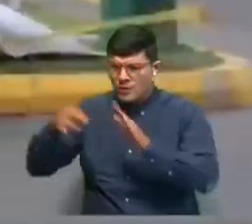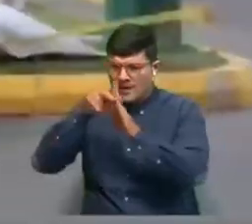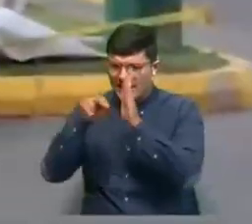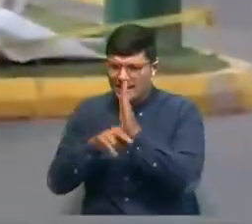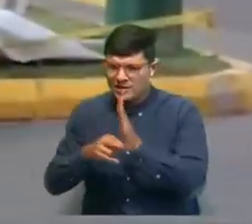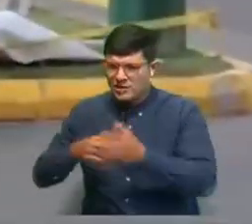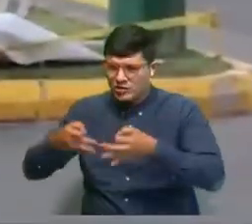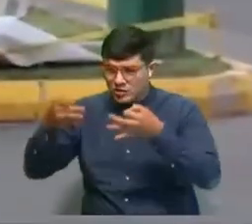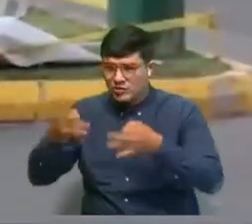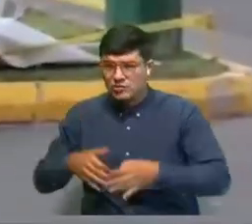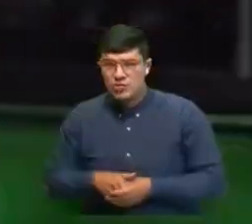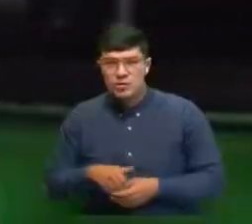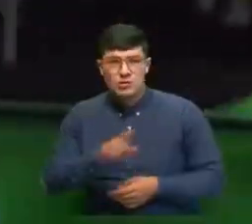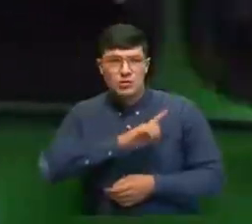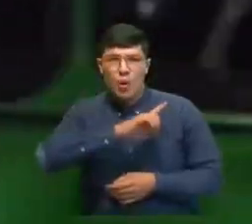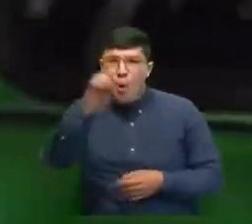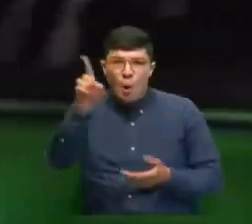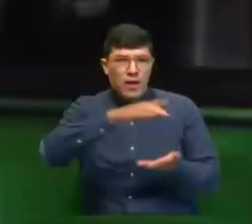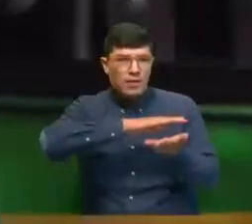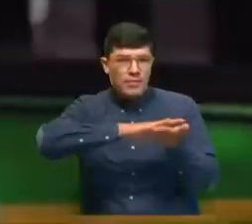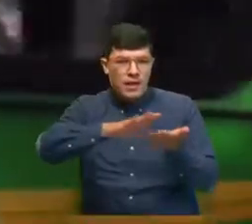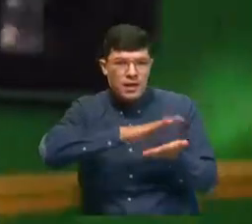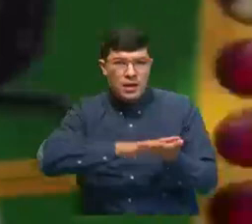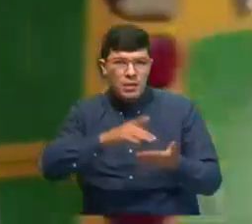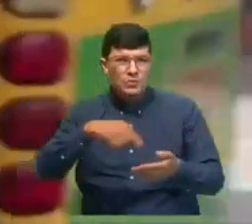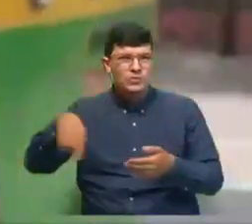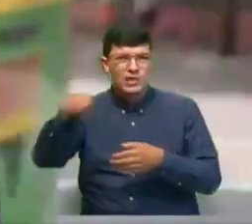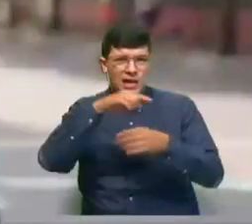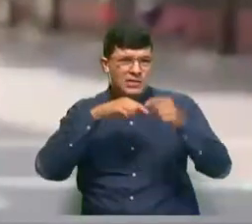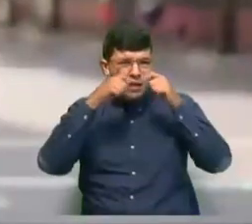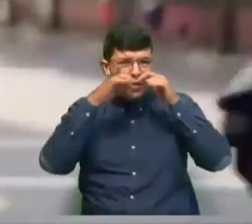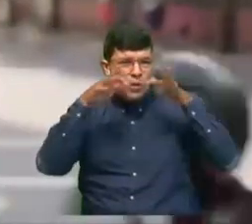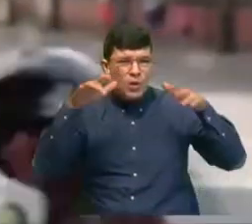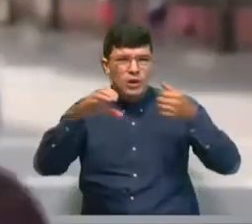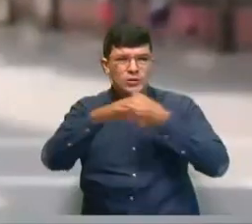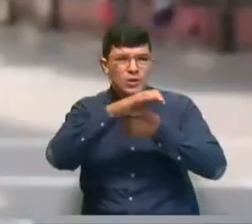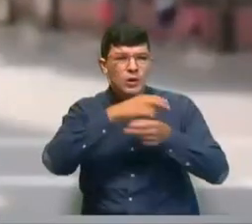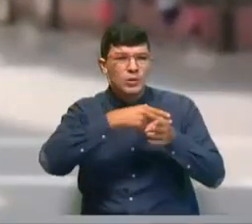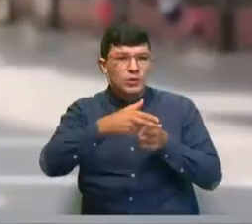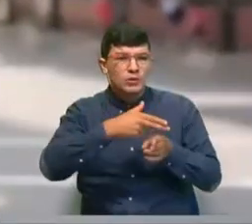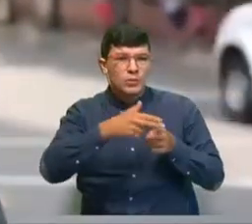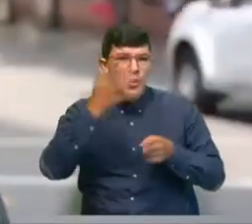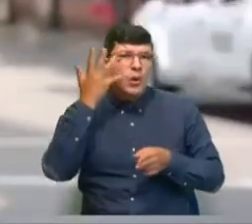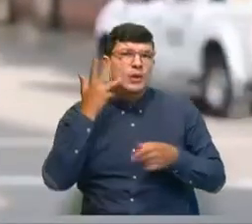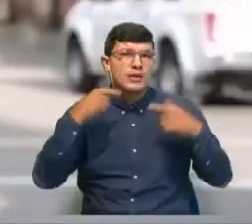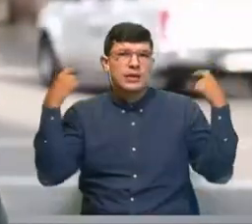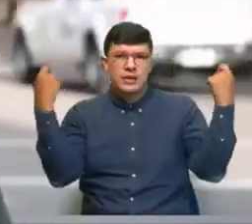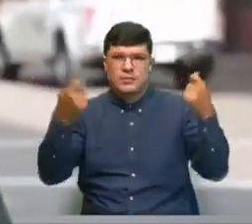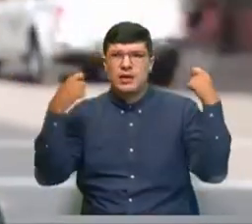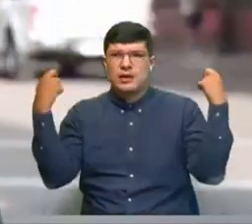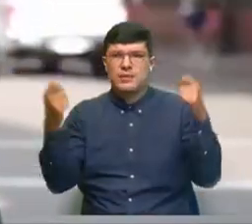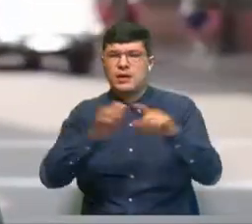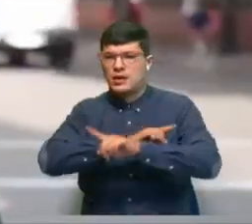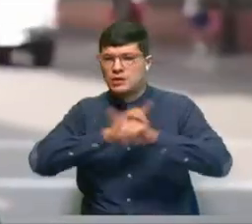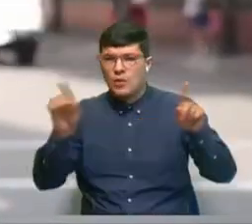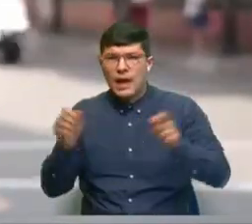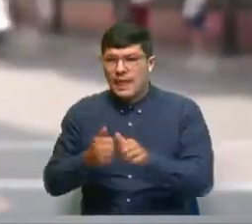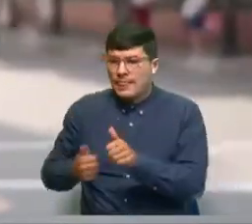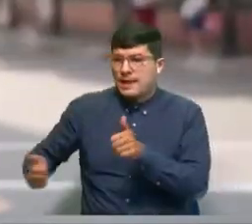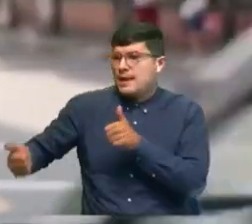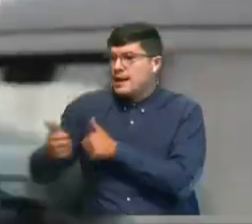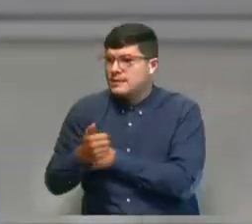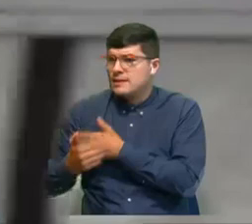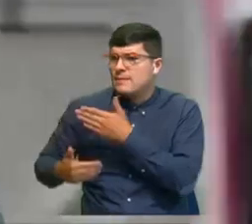palabra. No vamos a permitir que ensucien la ciudad en los días que quedan de campaña. Vamos a adelantar todos los